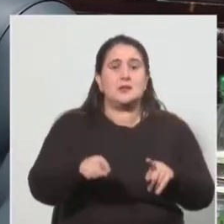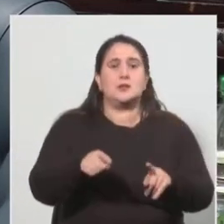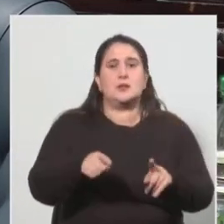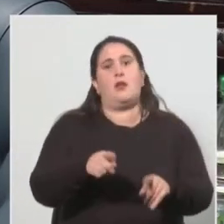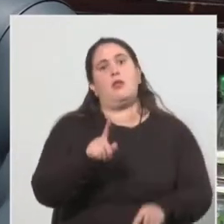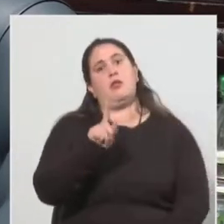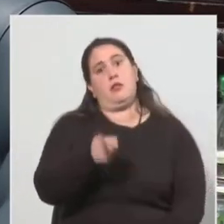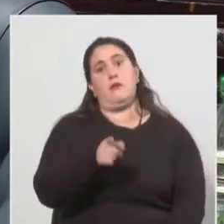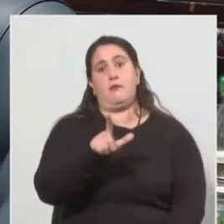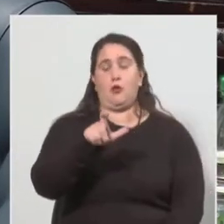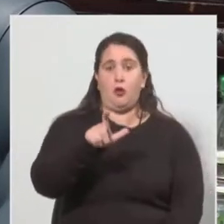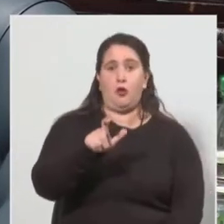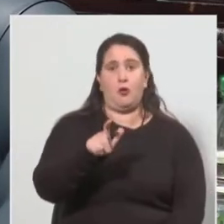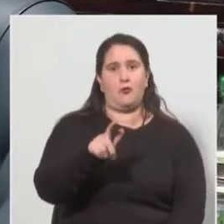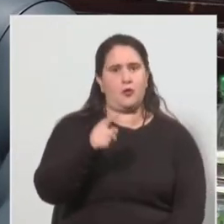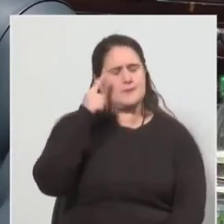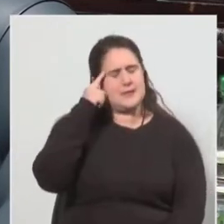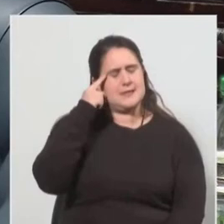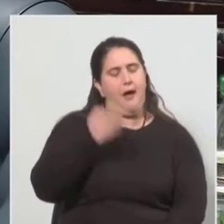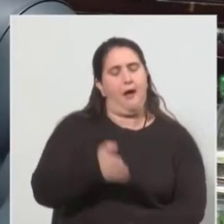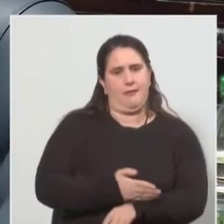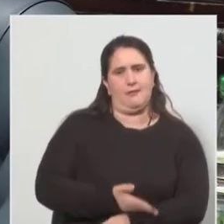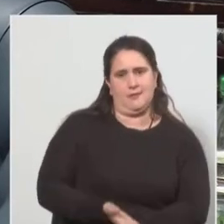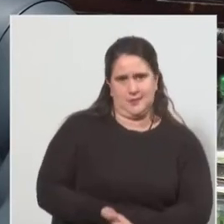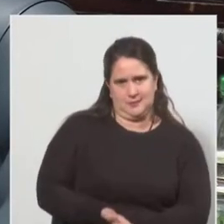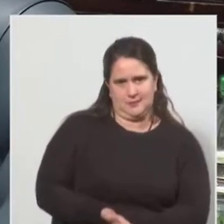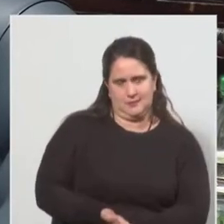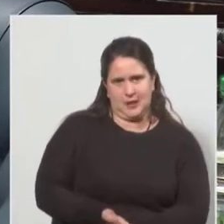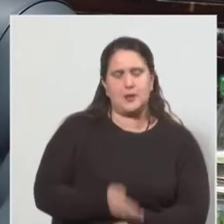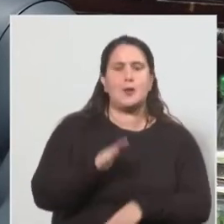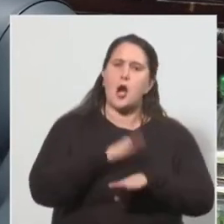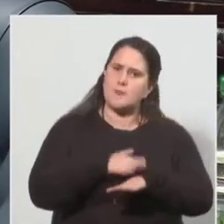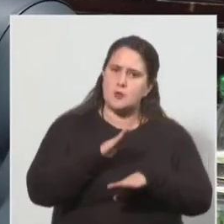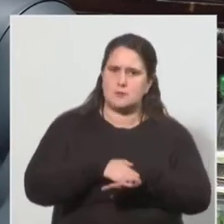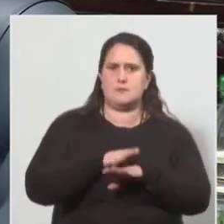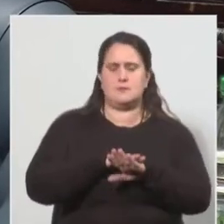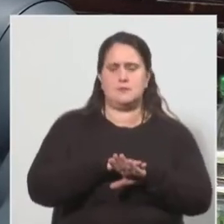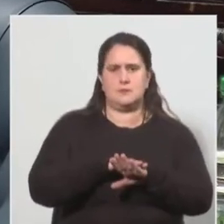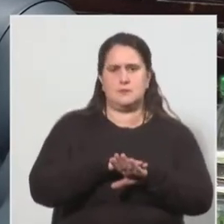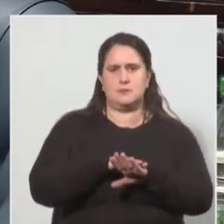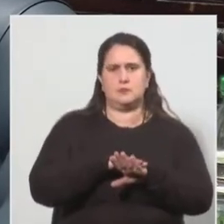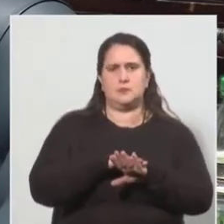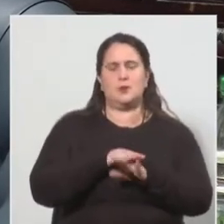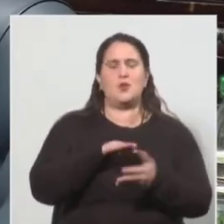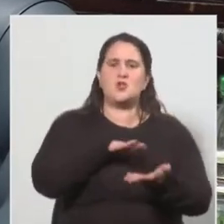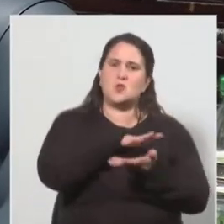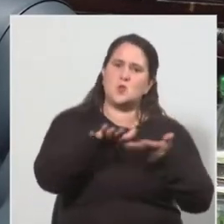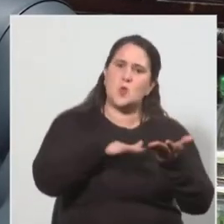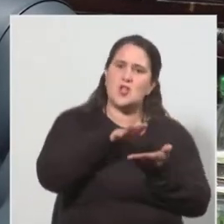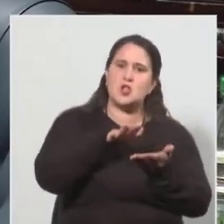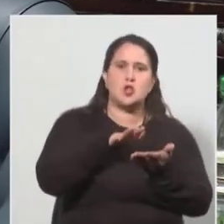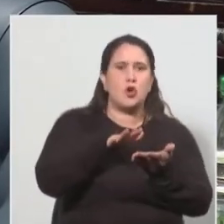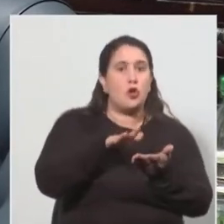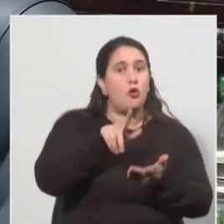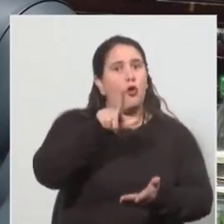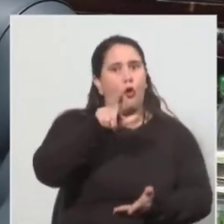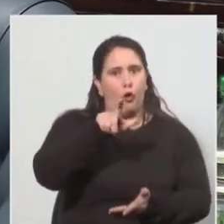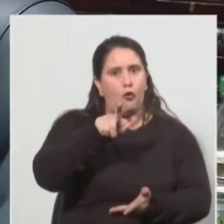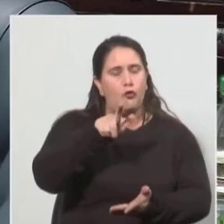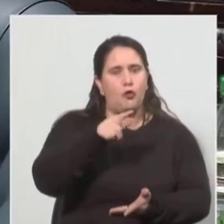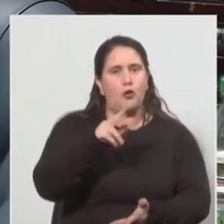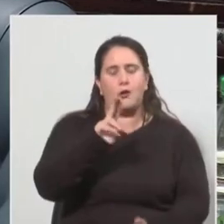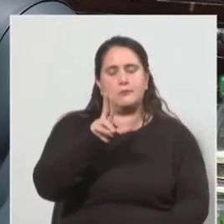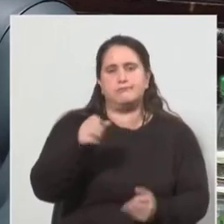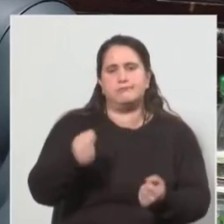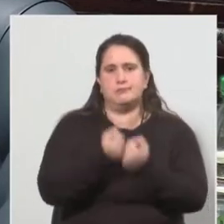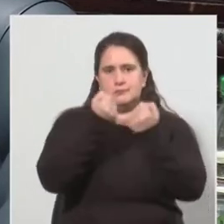no apelar al sentido común y a la responsabilidad ante situaciones claramente